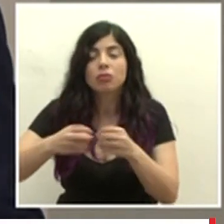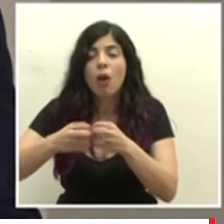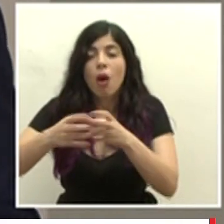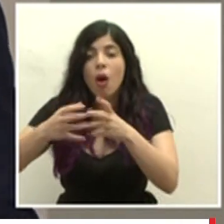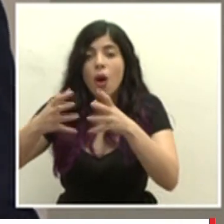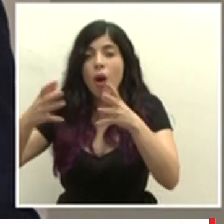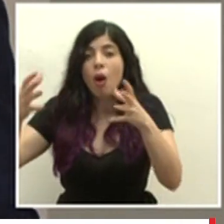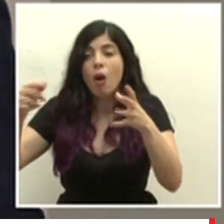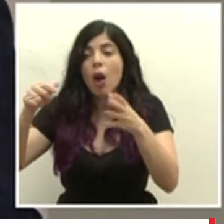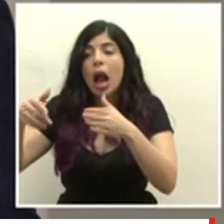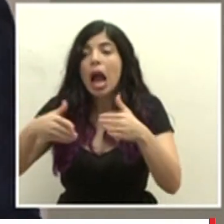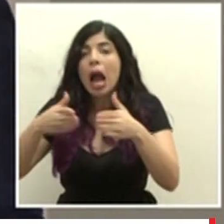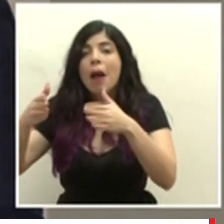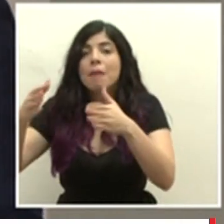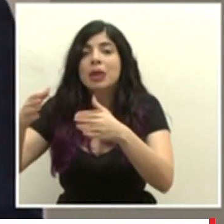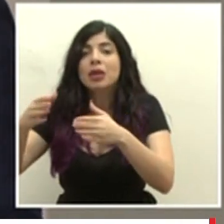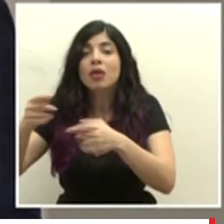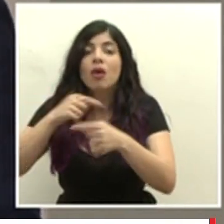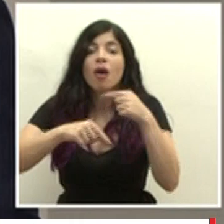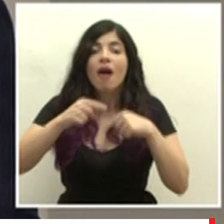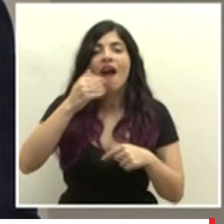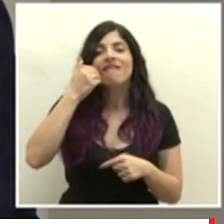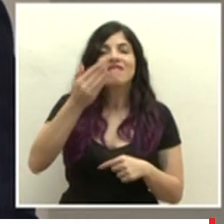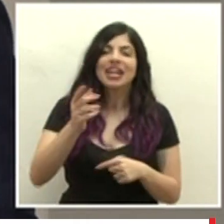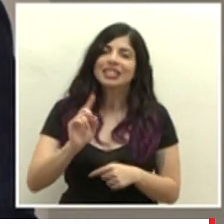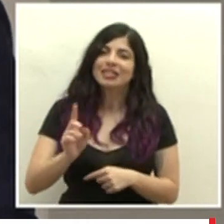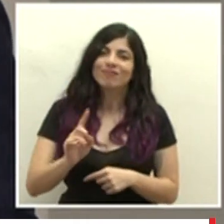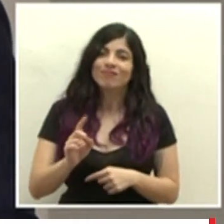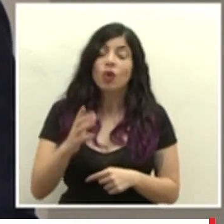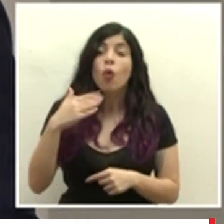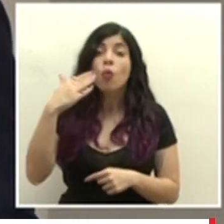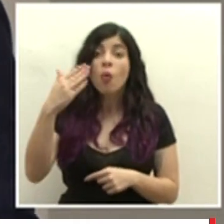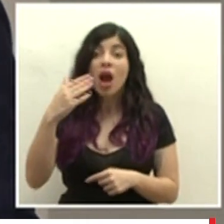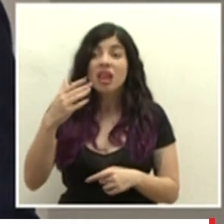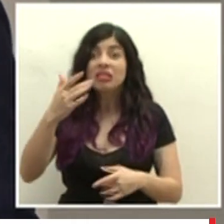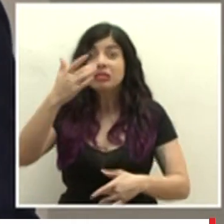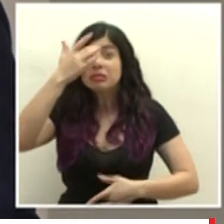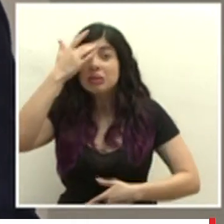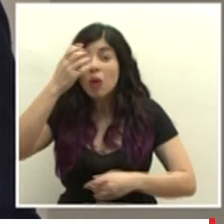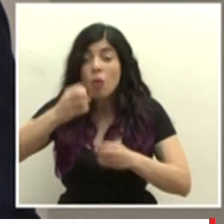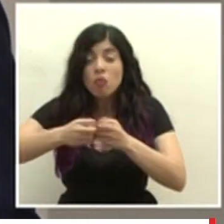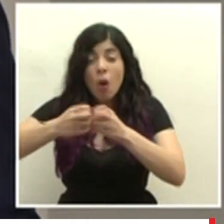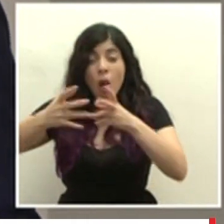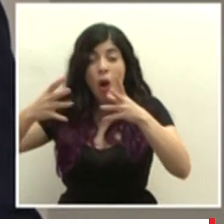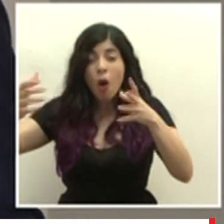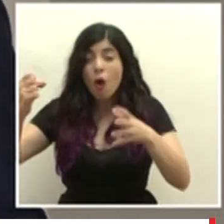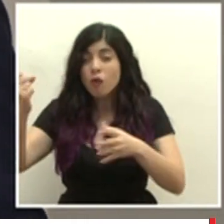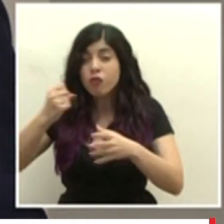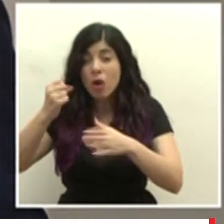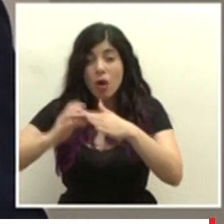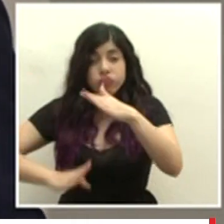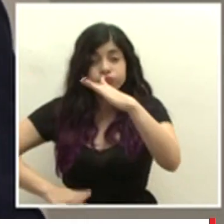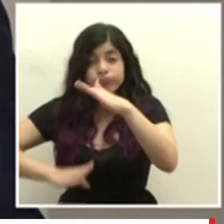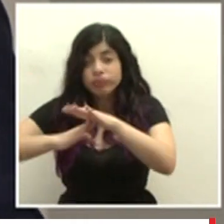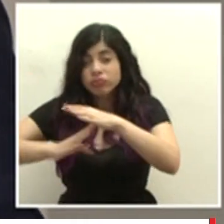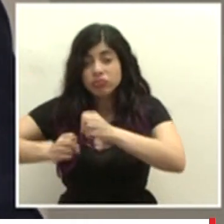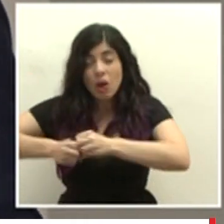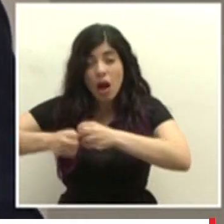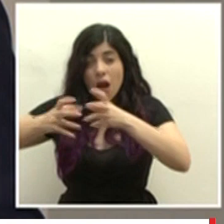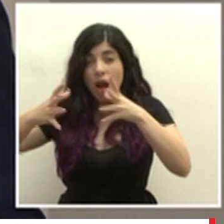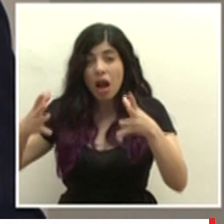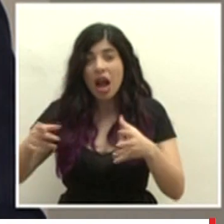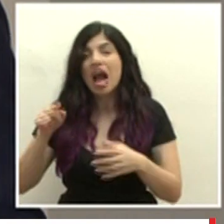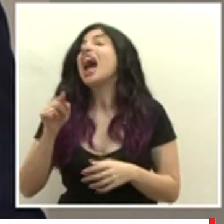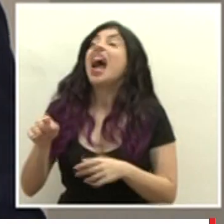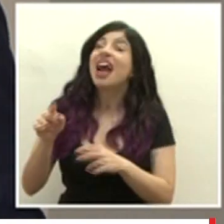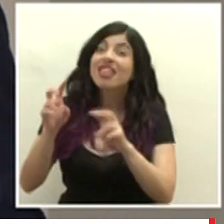tener ese regreso tan fácil, que ya dijimos, ¿verdad? Cuando hay un aumento de casos de forma exponencial, el asunto ahí